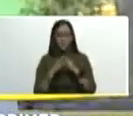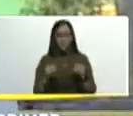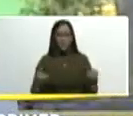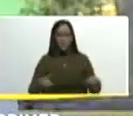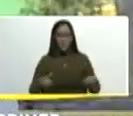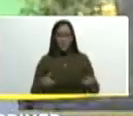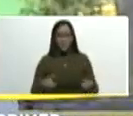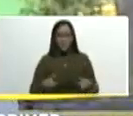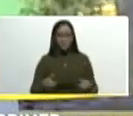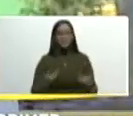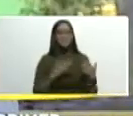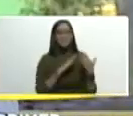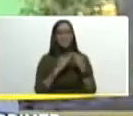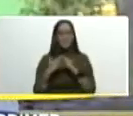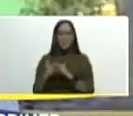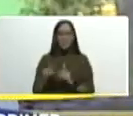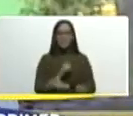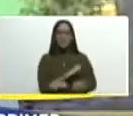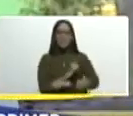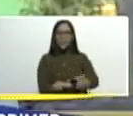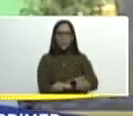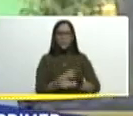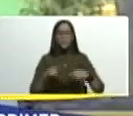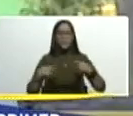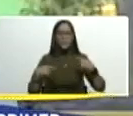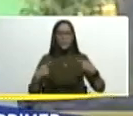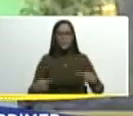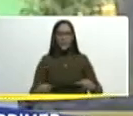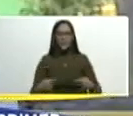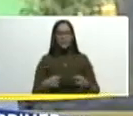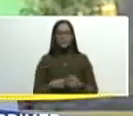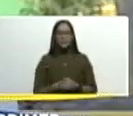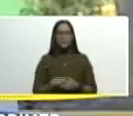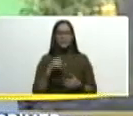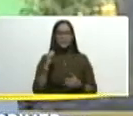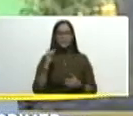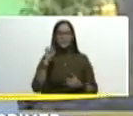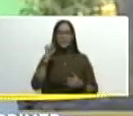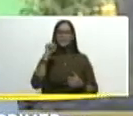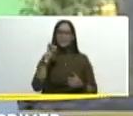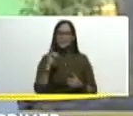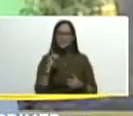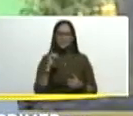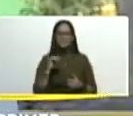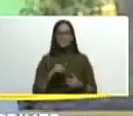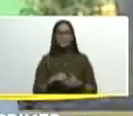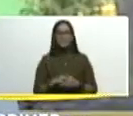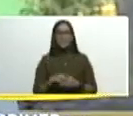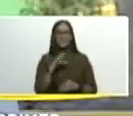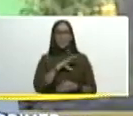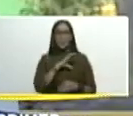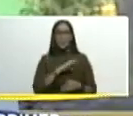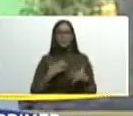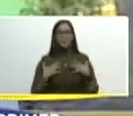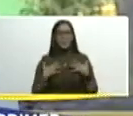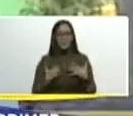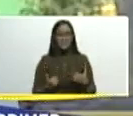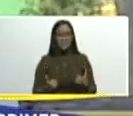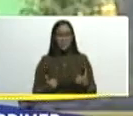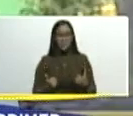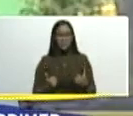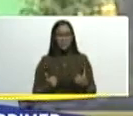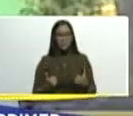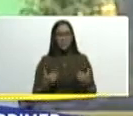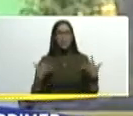de la comunidad, el poder popular, de las ASIC, ¿verdad?, de los comités de salud,